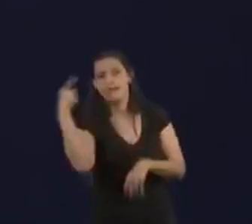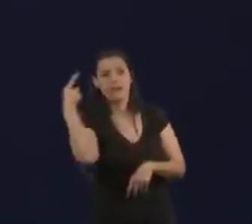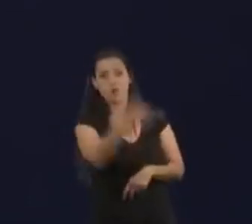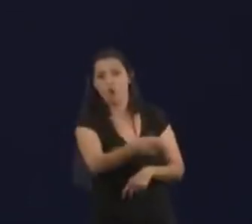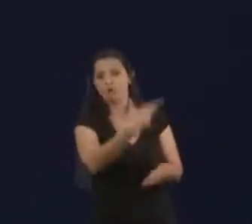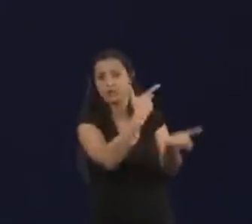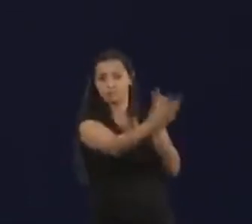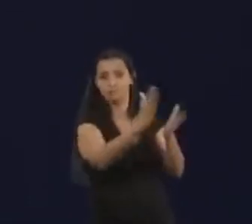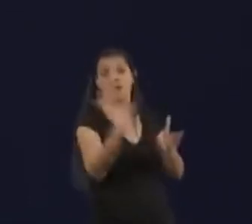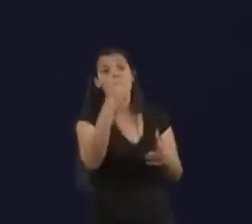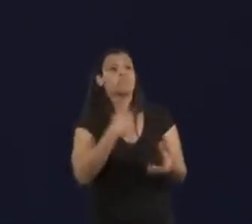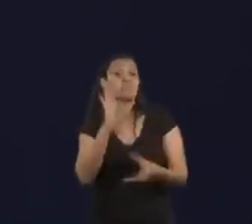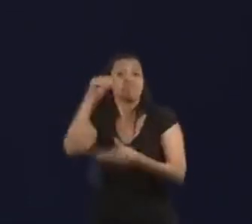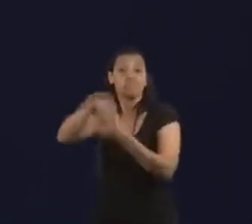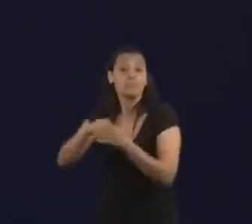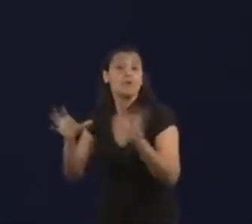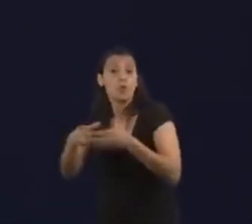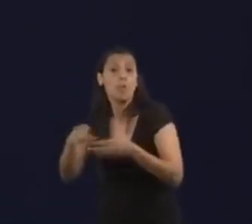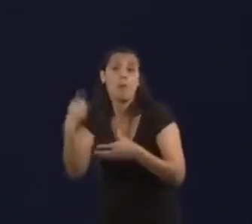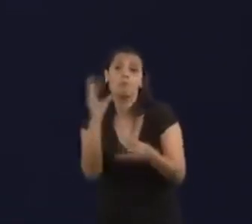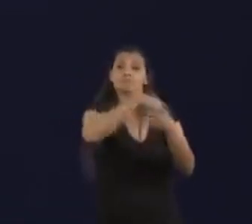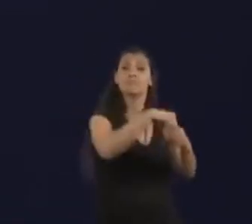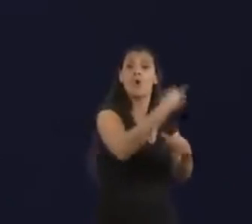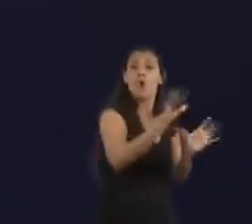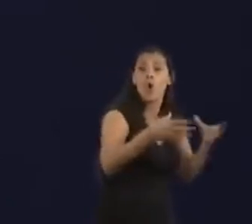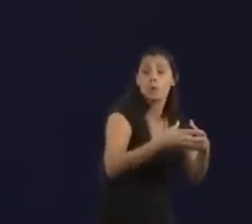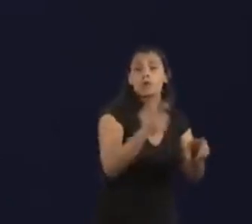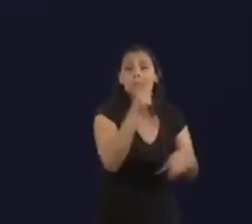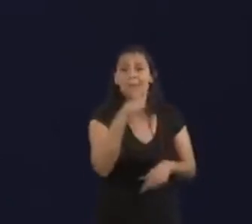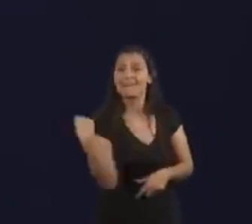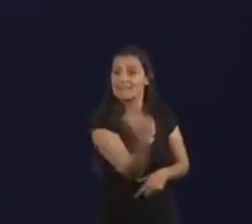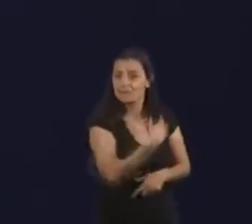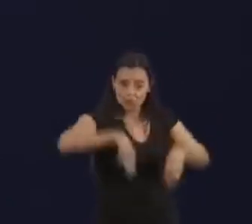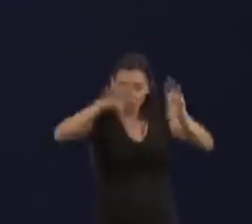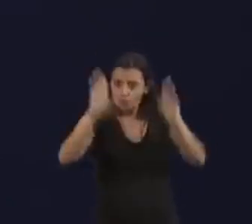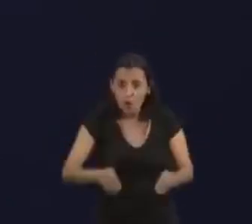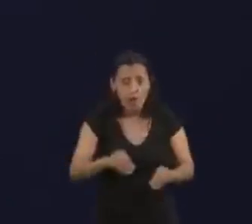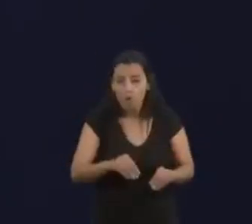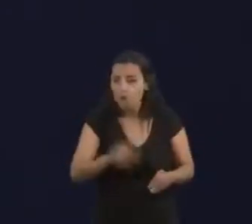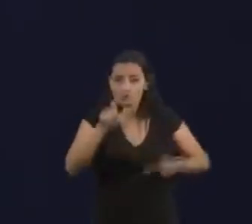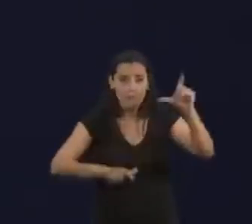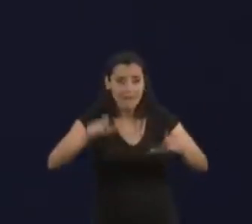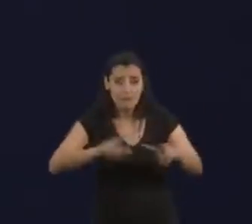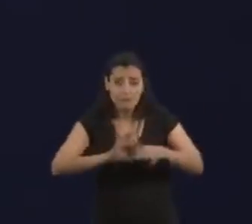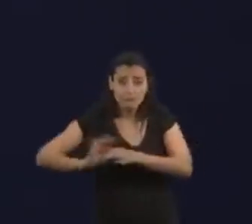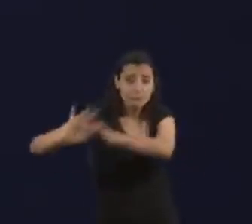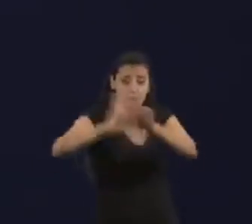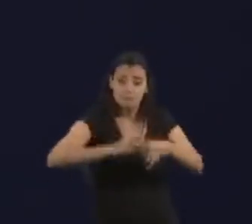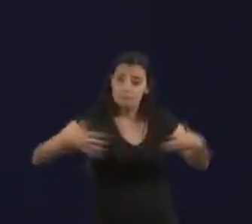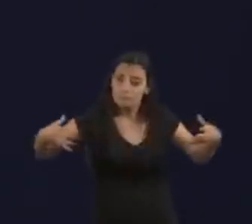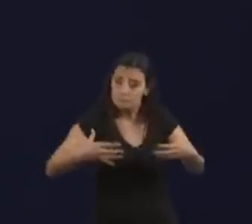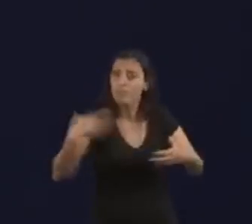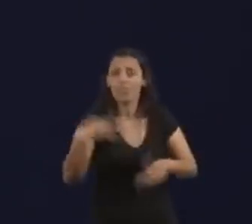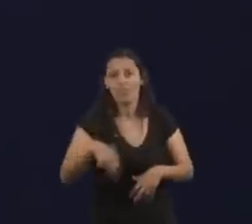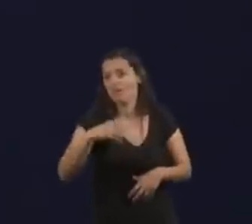algún colectivo o de otro eh Me parece que todos tenemos que de manera unánime salir